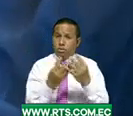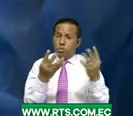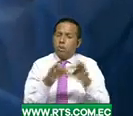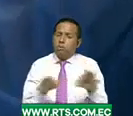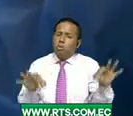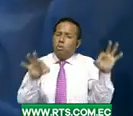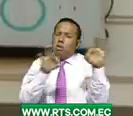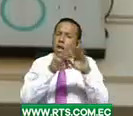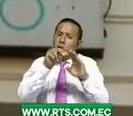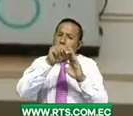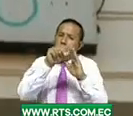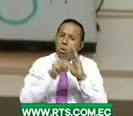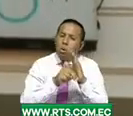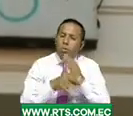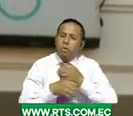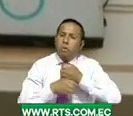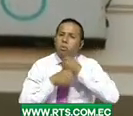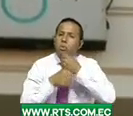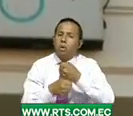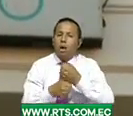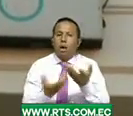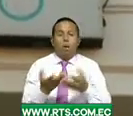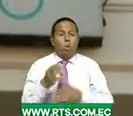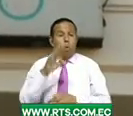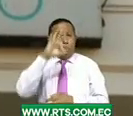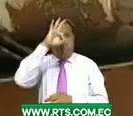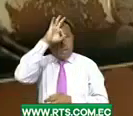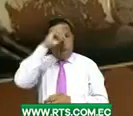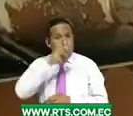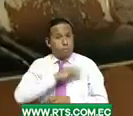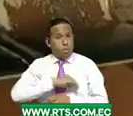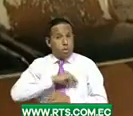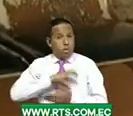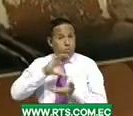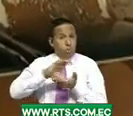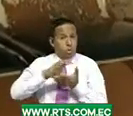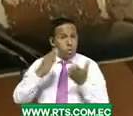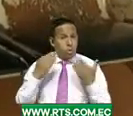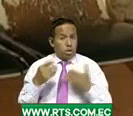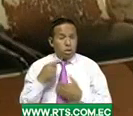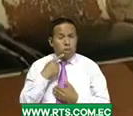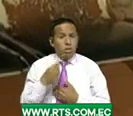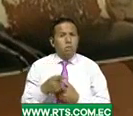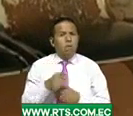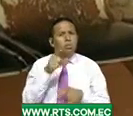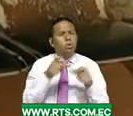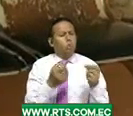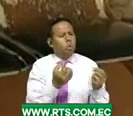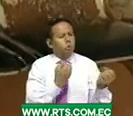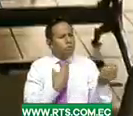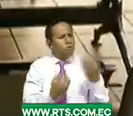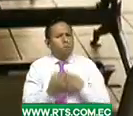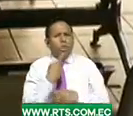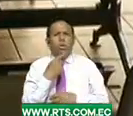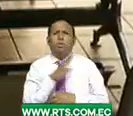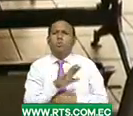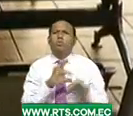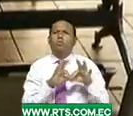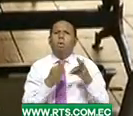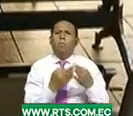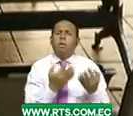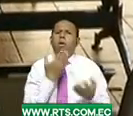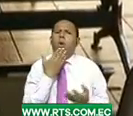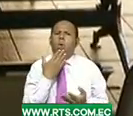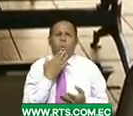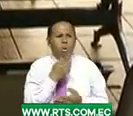de bioseguridad. En el Hospital Bicentenario, en el centro de Guayaquil, algunos de los presentes nos aseguraban que sus familiares e incluso ellos